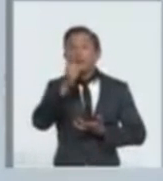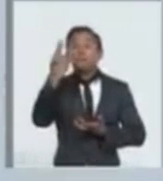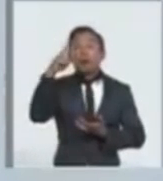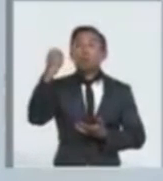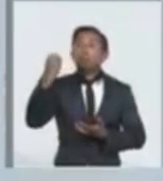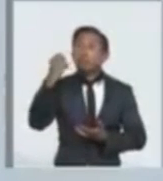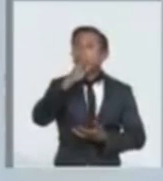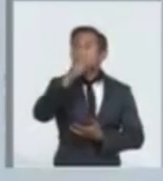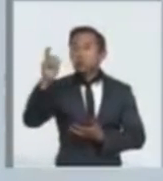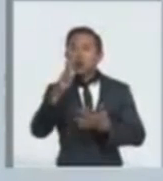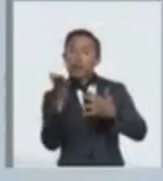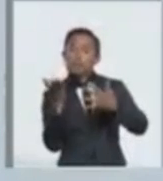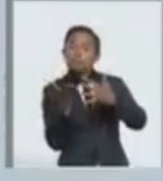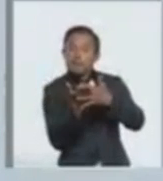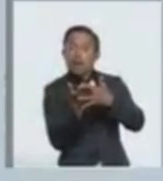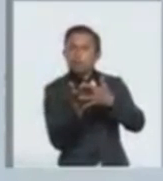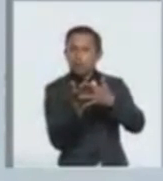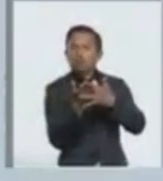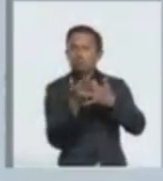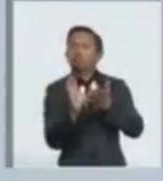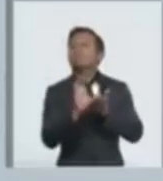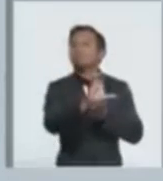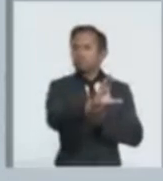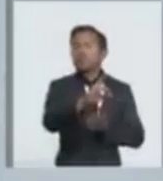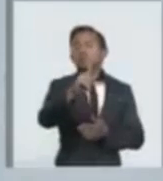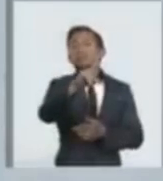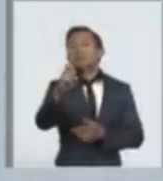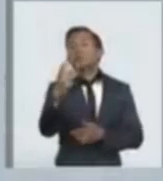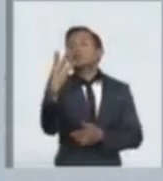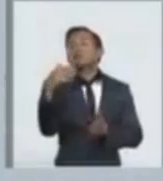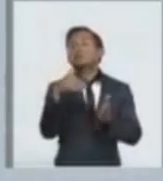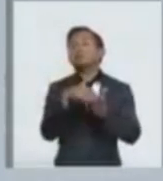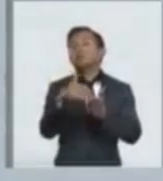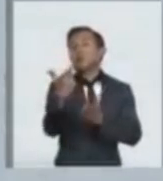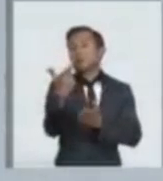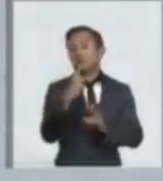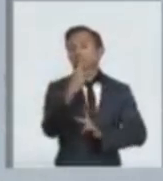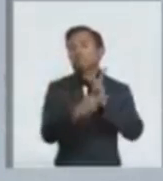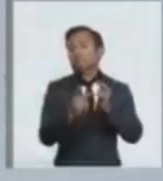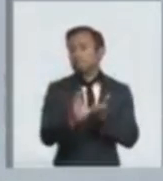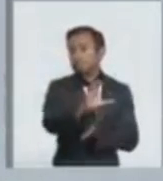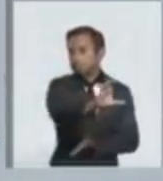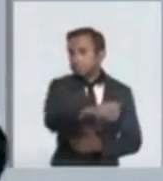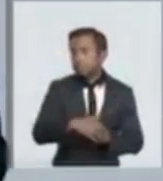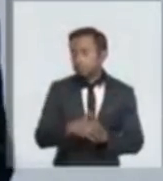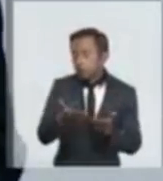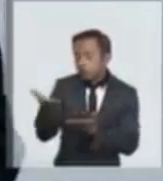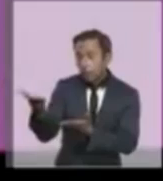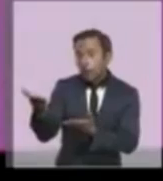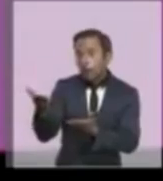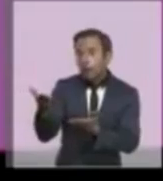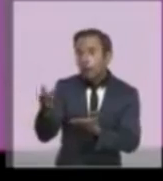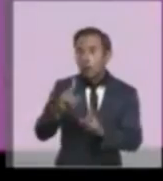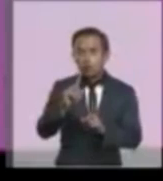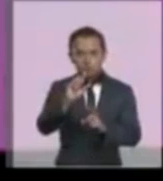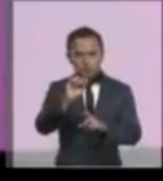a damnificados, 103 millones de pesos. Adelante, tiene derecho. Pero, a ver, no, se lo voy si a pasar no puede, en no un